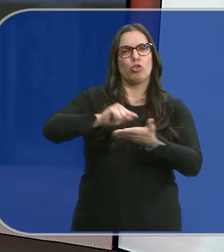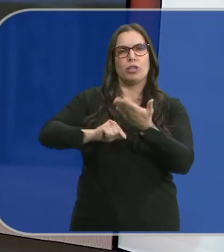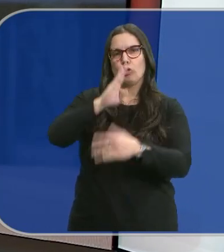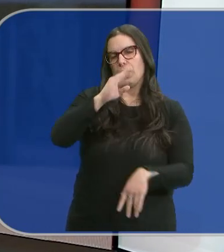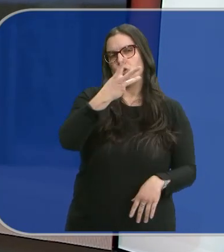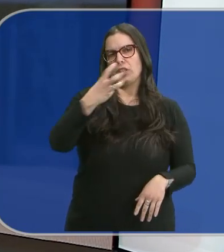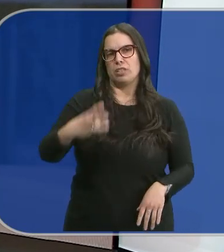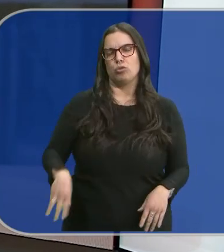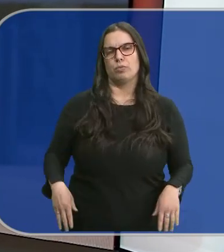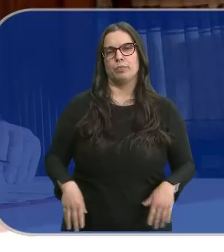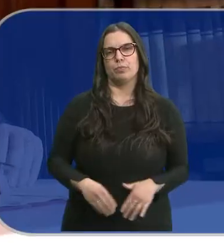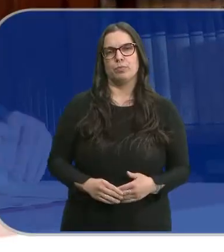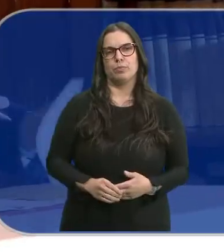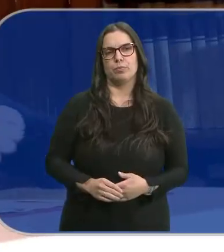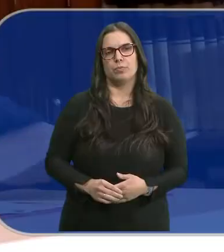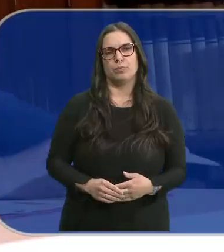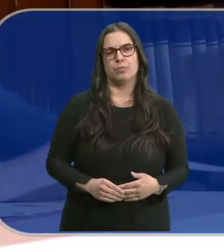300 empleos.